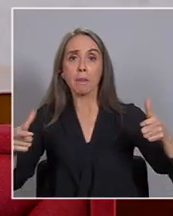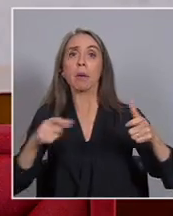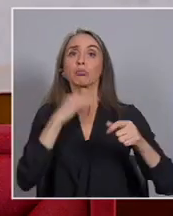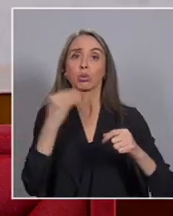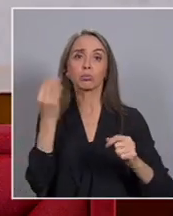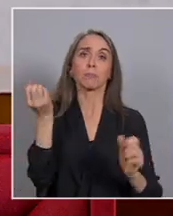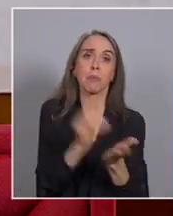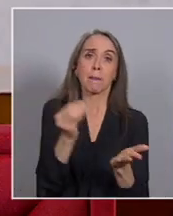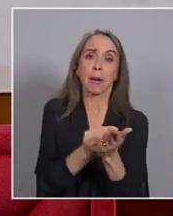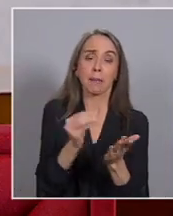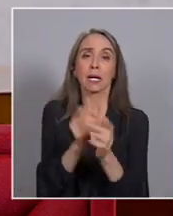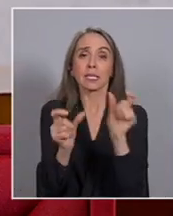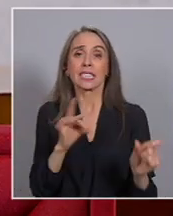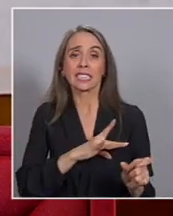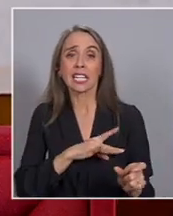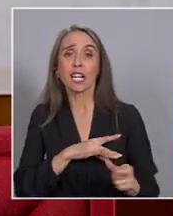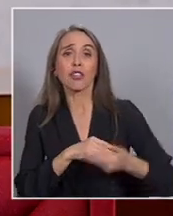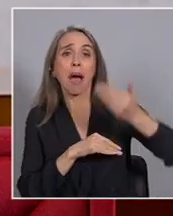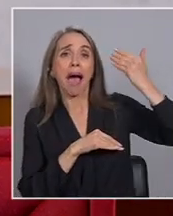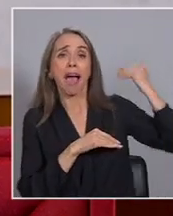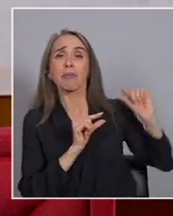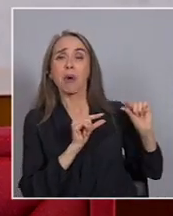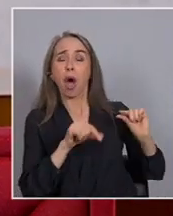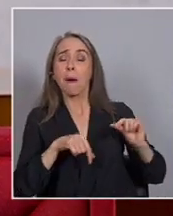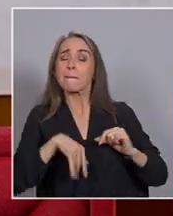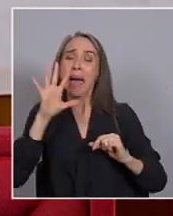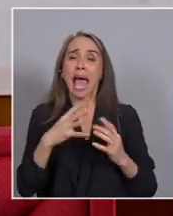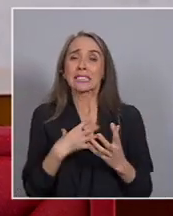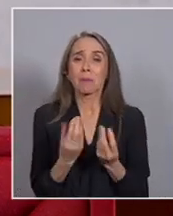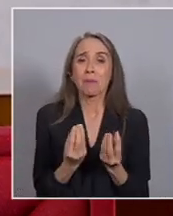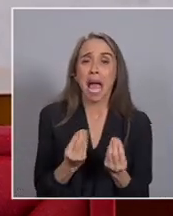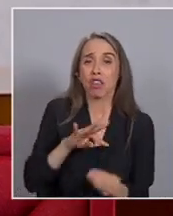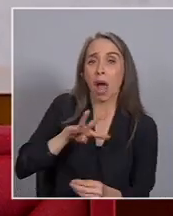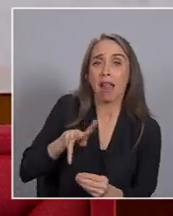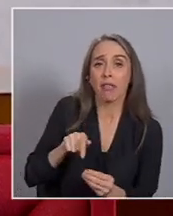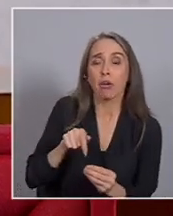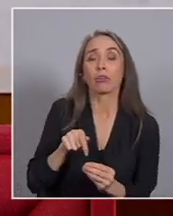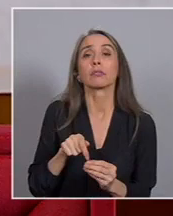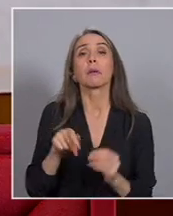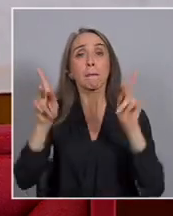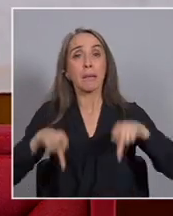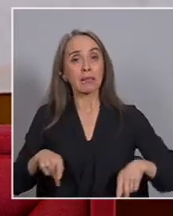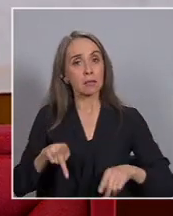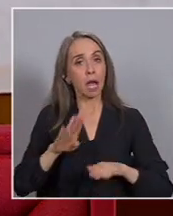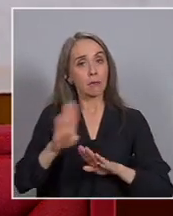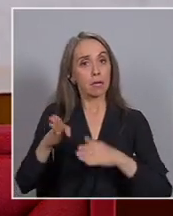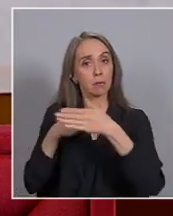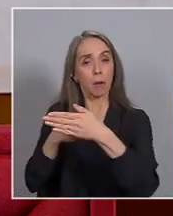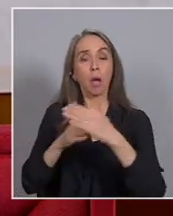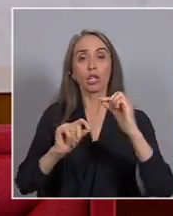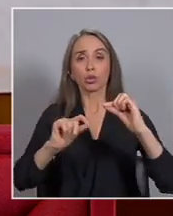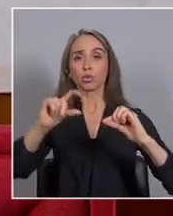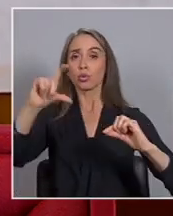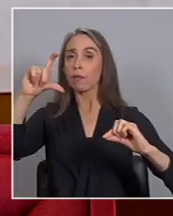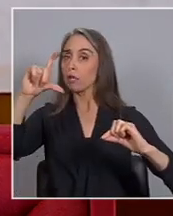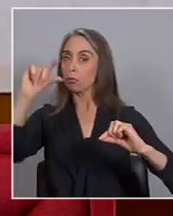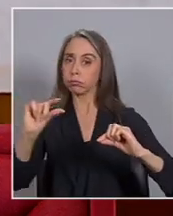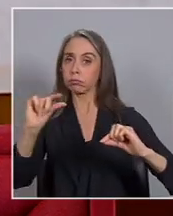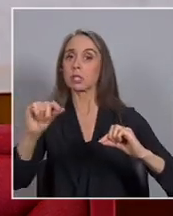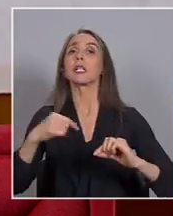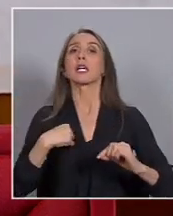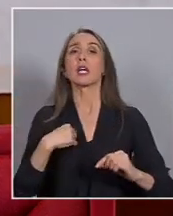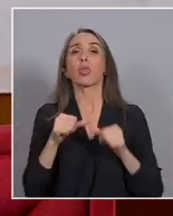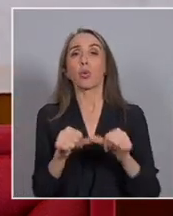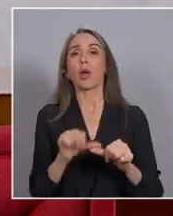chilenos tienen más temor que nunca a la delincuencia. Nuestra meta es detener esta tendencia durante nuestra